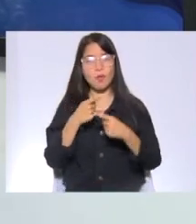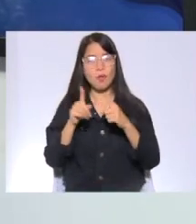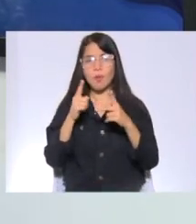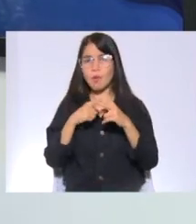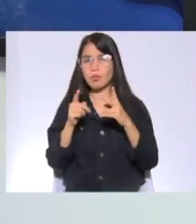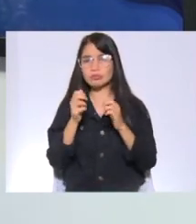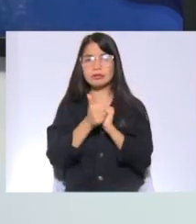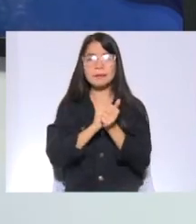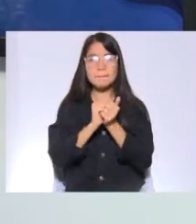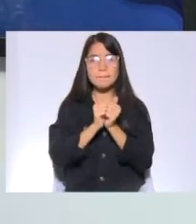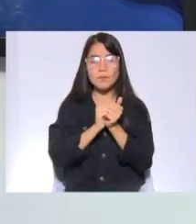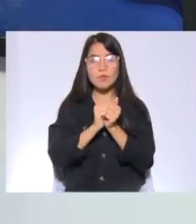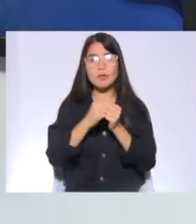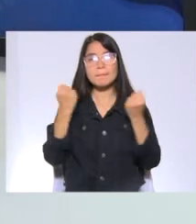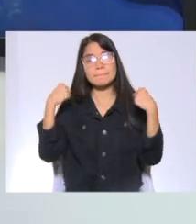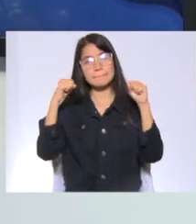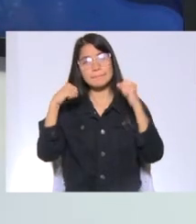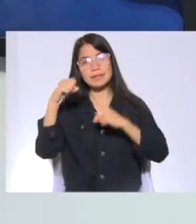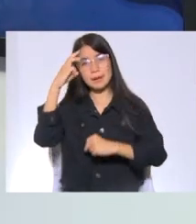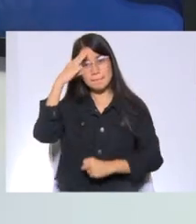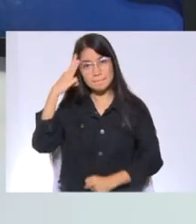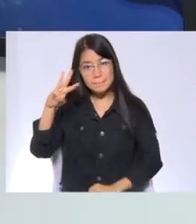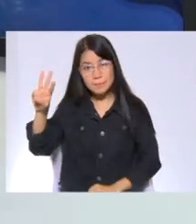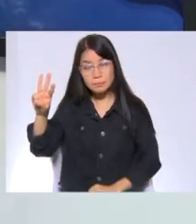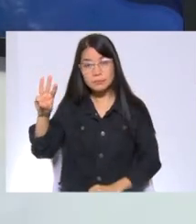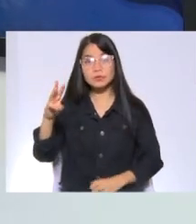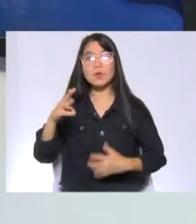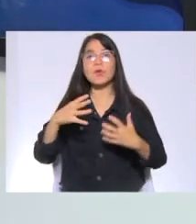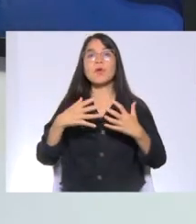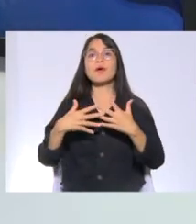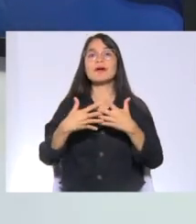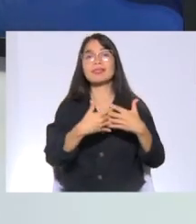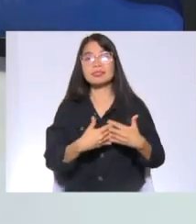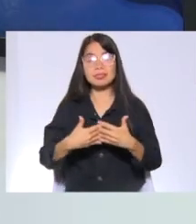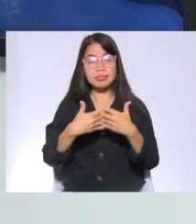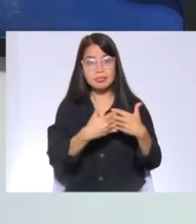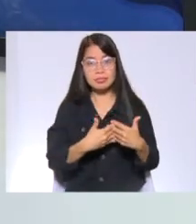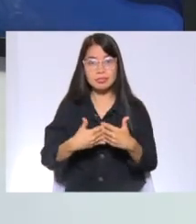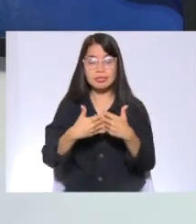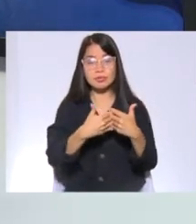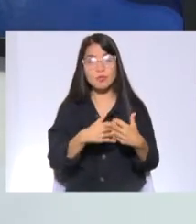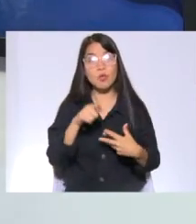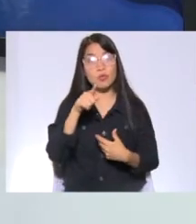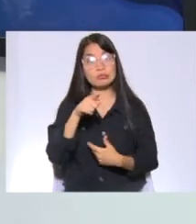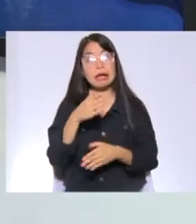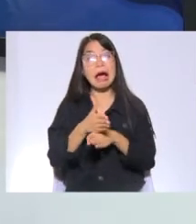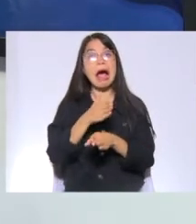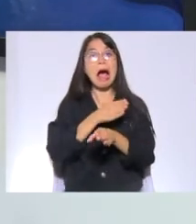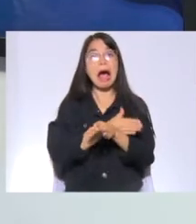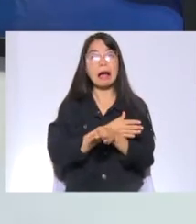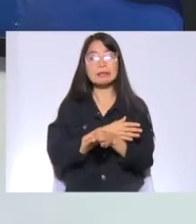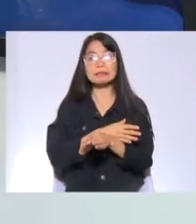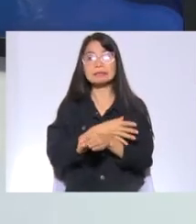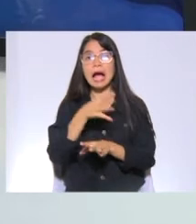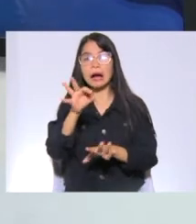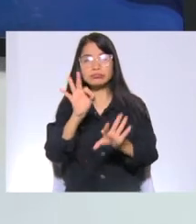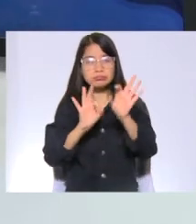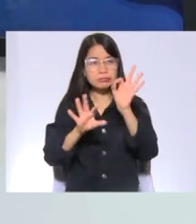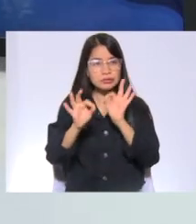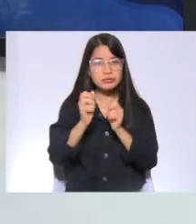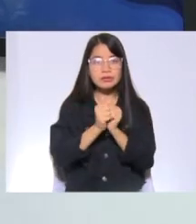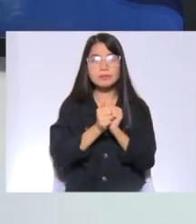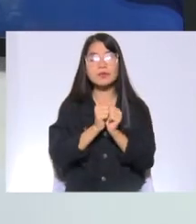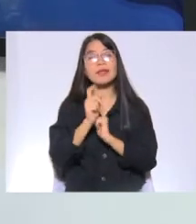Estados Unidos. Entonces, ustedes antes de seleccionar un deporte que vayan a practicar, pues tienen que tomar en cuenta el riesgo que pueden